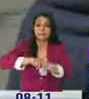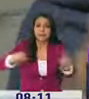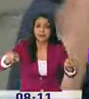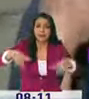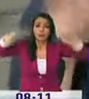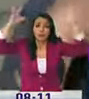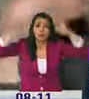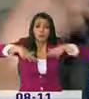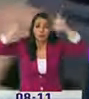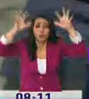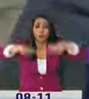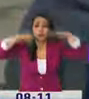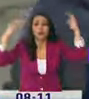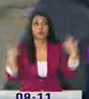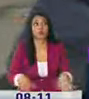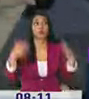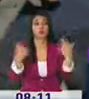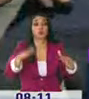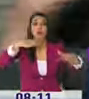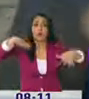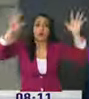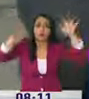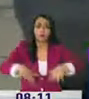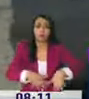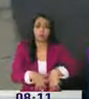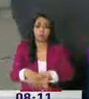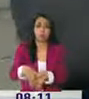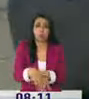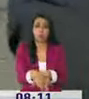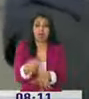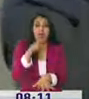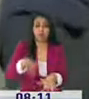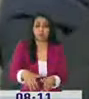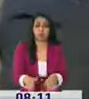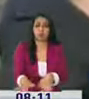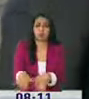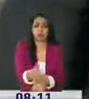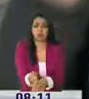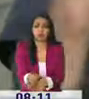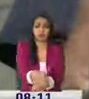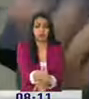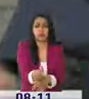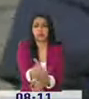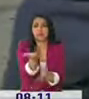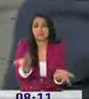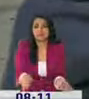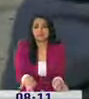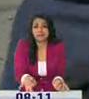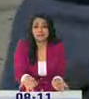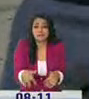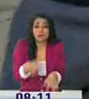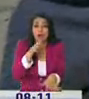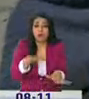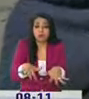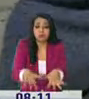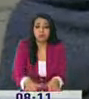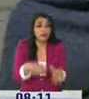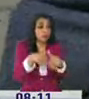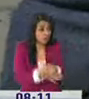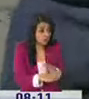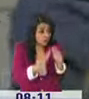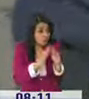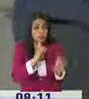agua es que ya viene a la esquina, se regresa el agua y se la casa. Y no tiene a dónde correr, pues. Entra a su